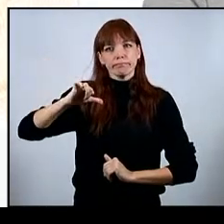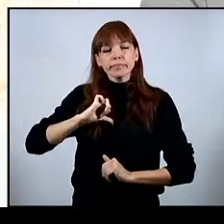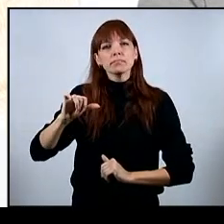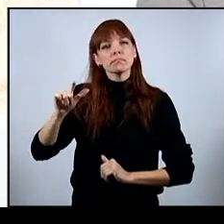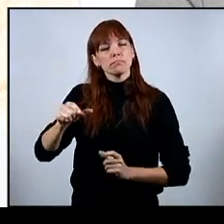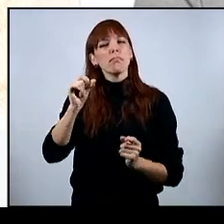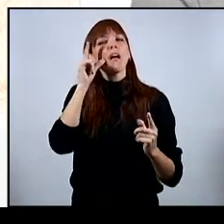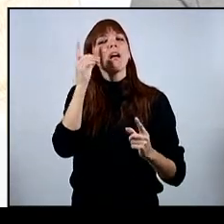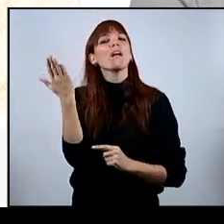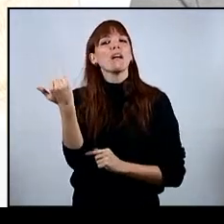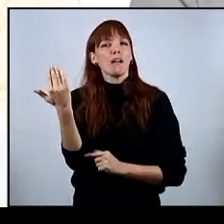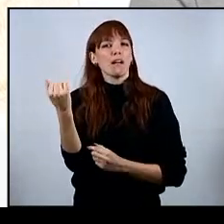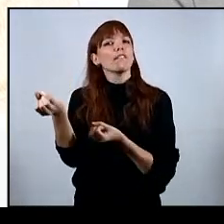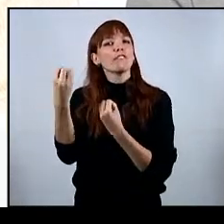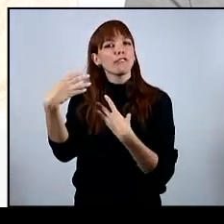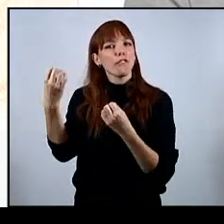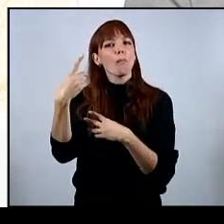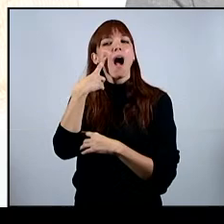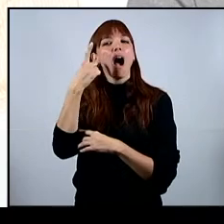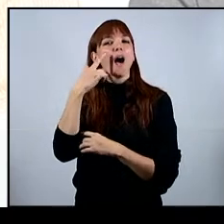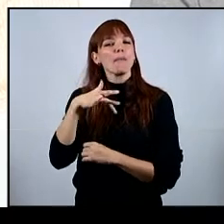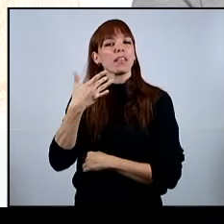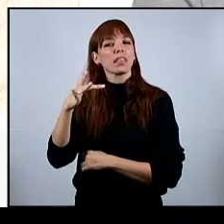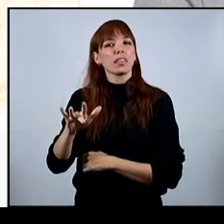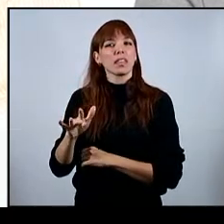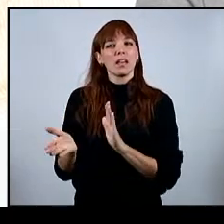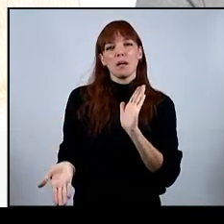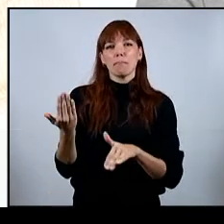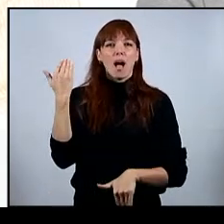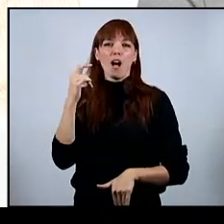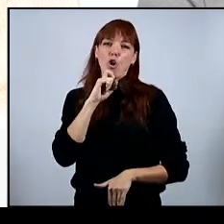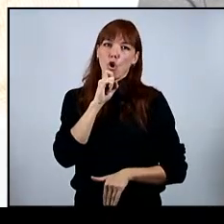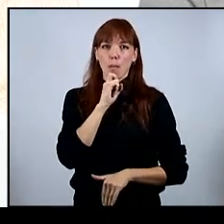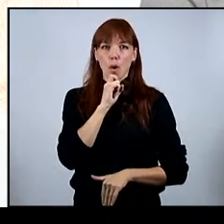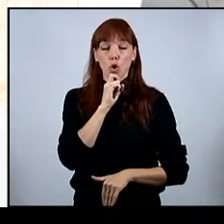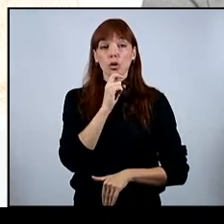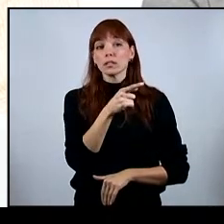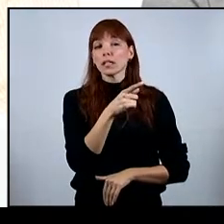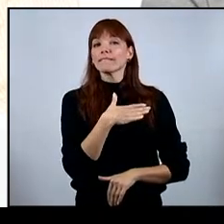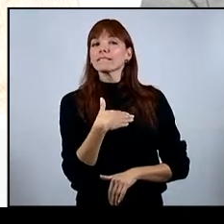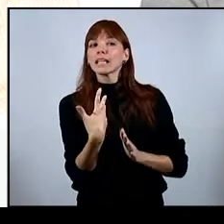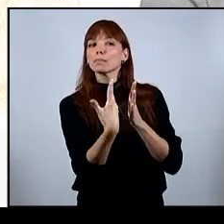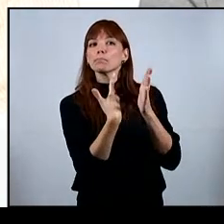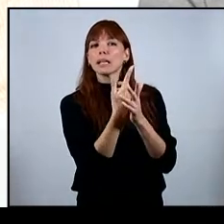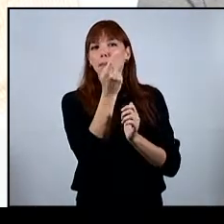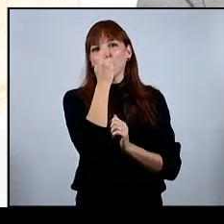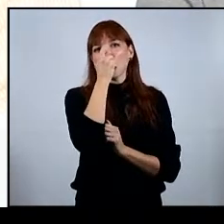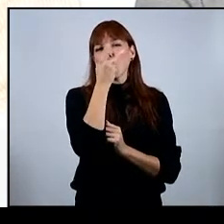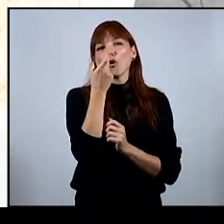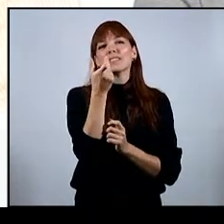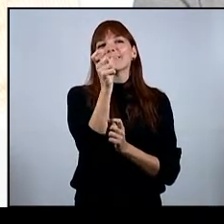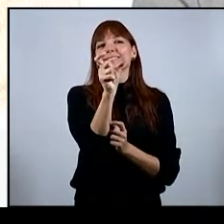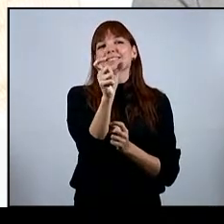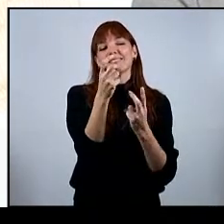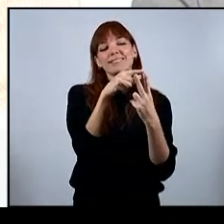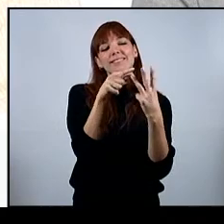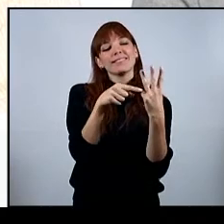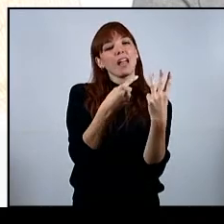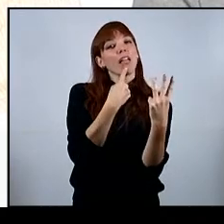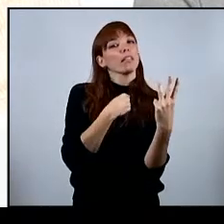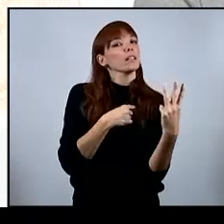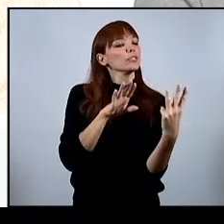conozca también cómo se va a hacer esa condonación. Quería que nos explicara un poco en qué se traducen esas tres palabras que